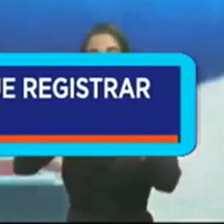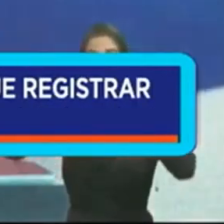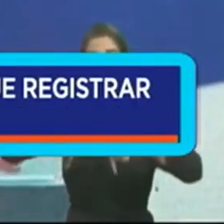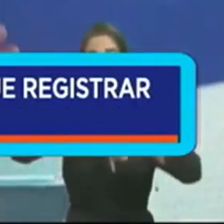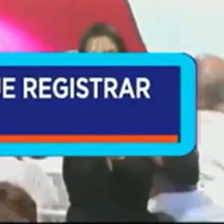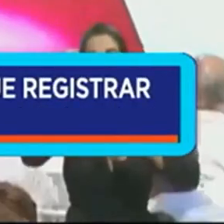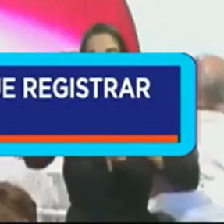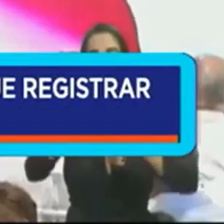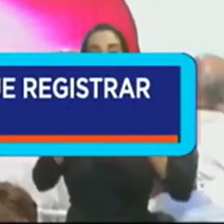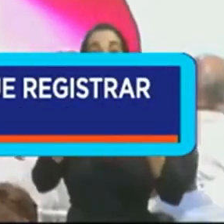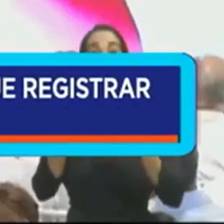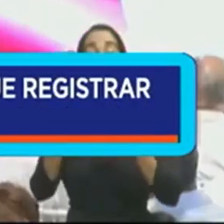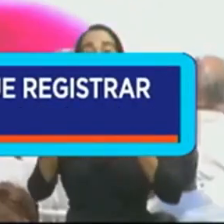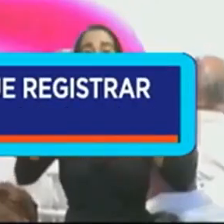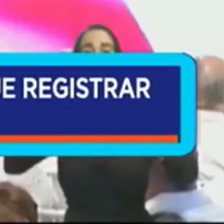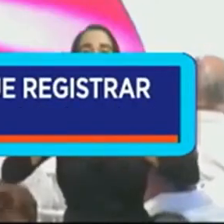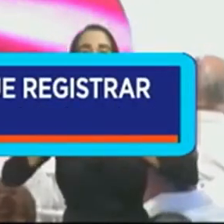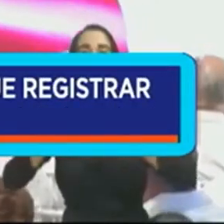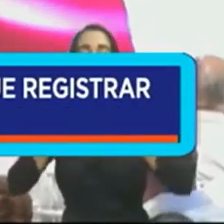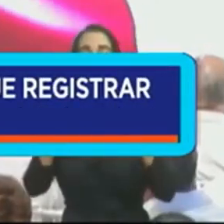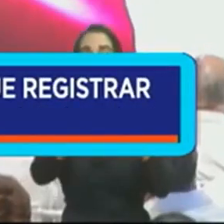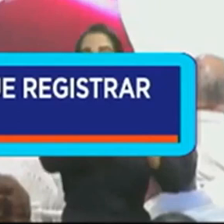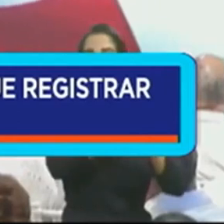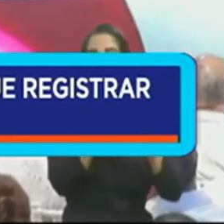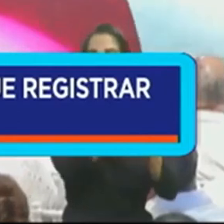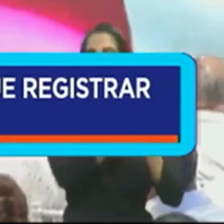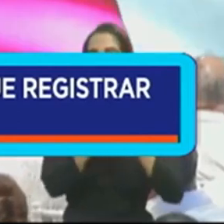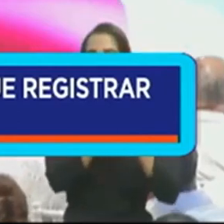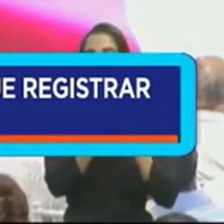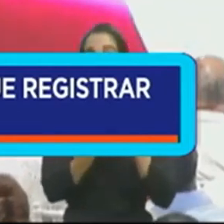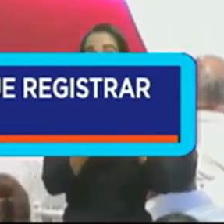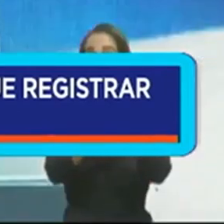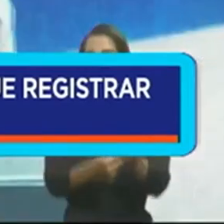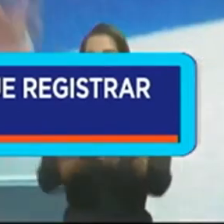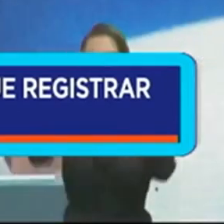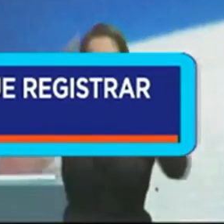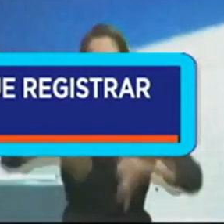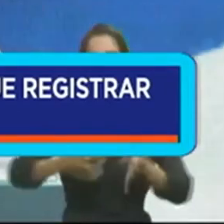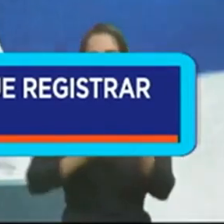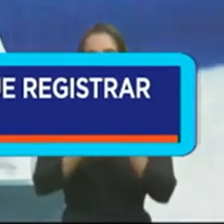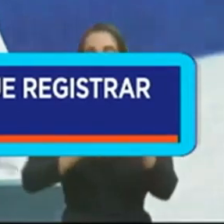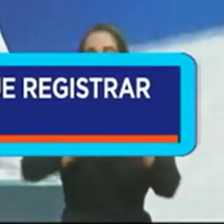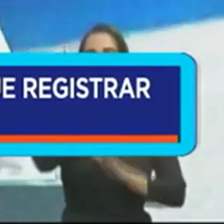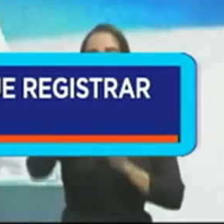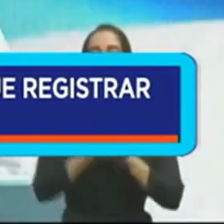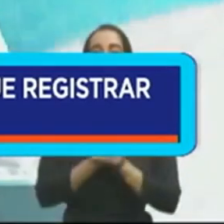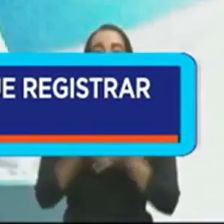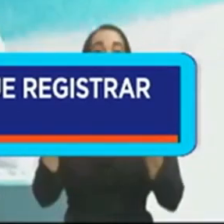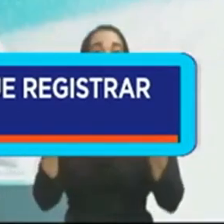país, quienes tendrán desde ya un marco legal de protección y un reconocimiento real de sus derechos.